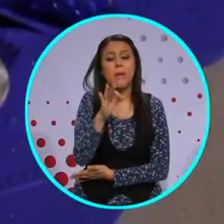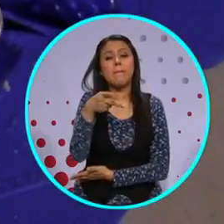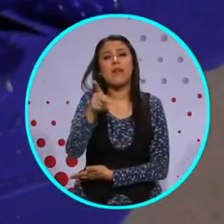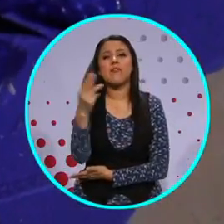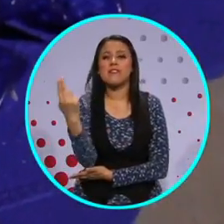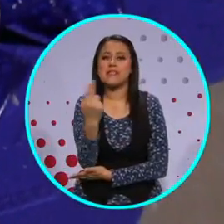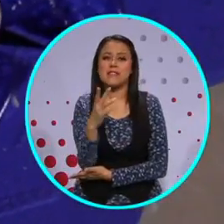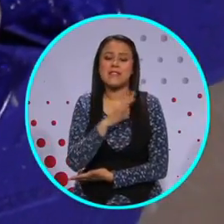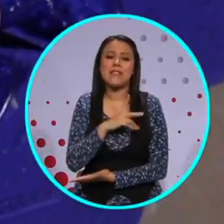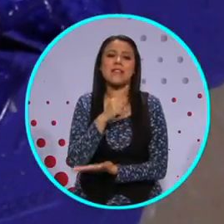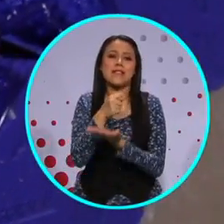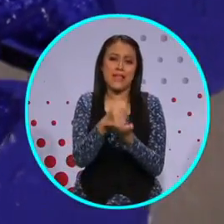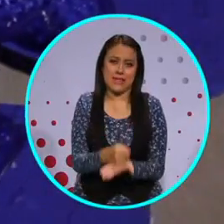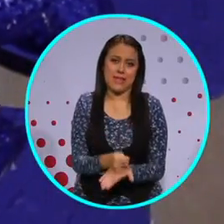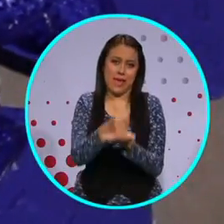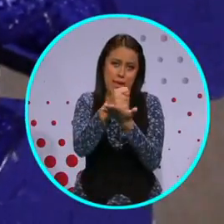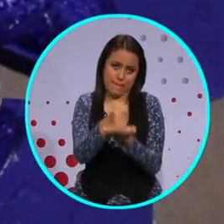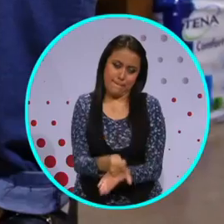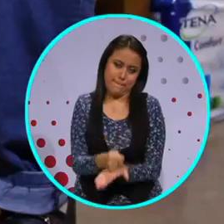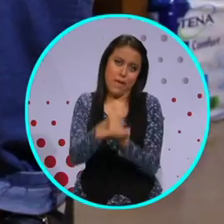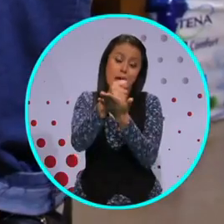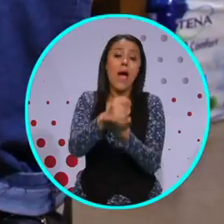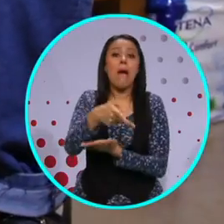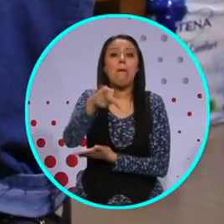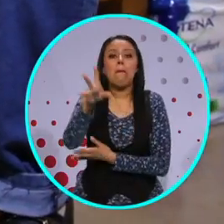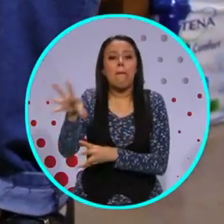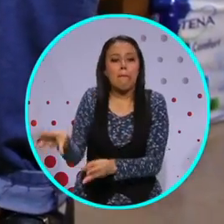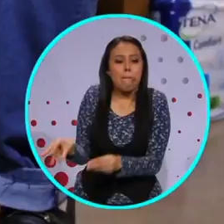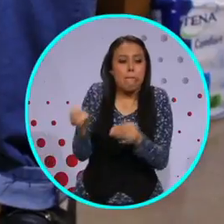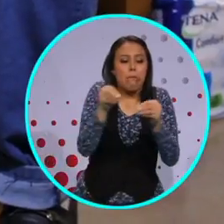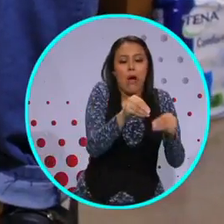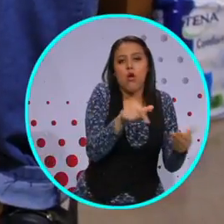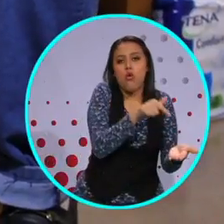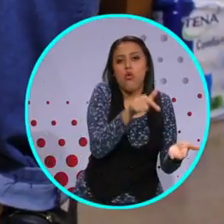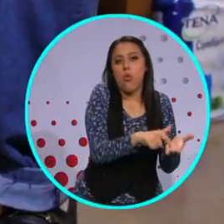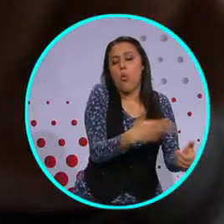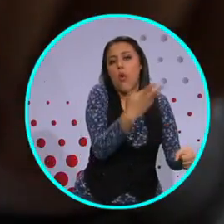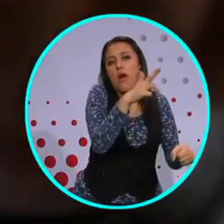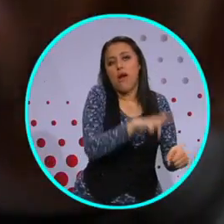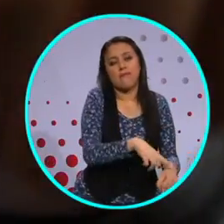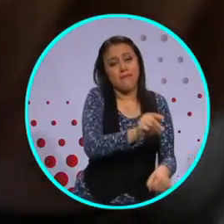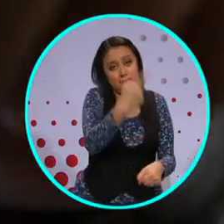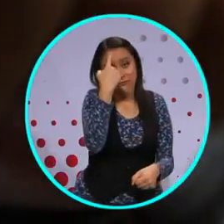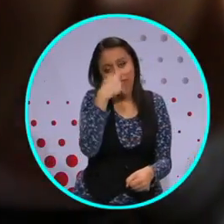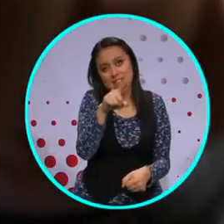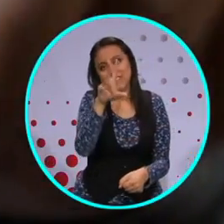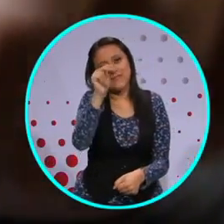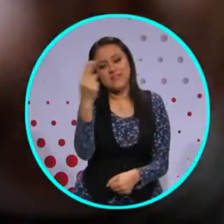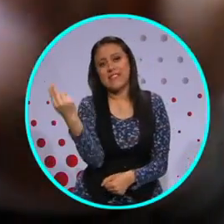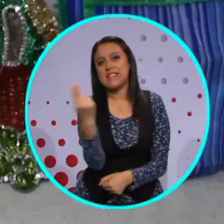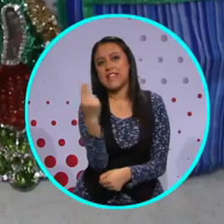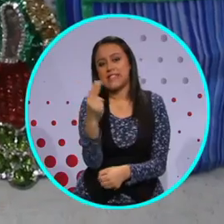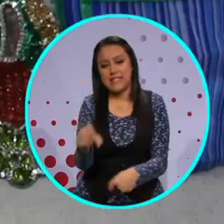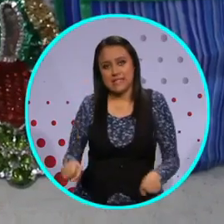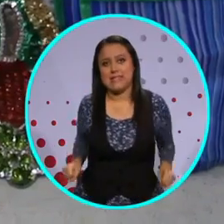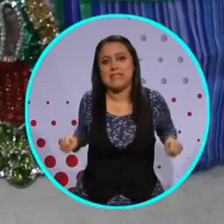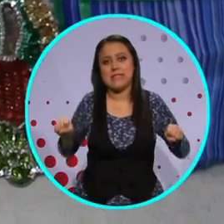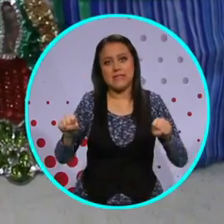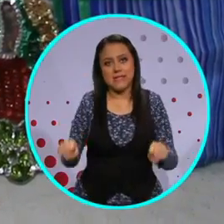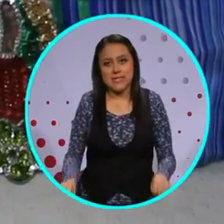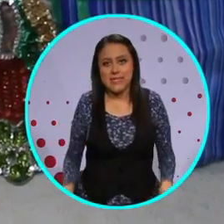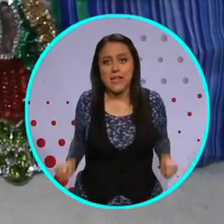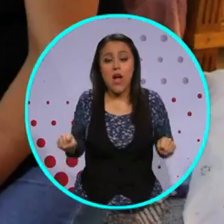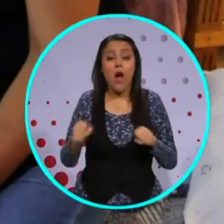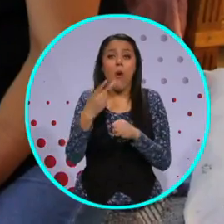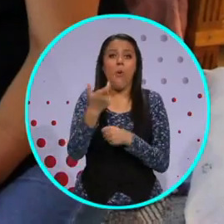con ayuda de terapias físicas sin embargo trasladarlo hasta la clínica donde lo atienden no es fácil sin una silla de ruedas ellos no cuentan